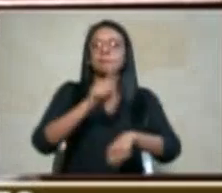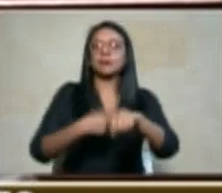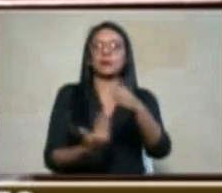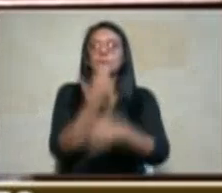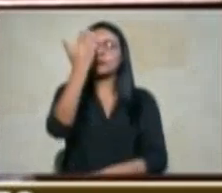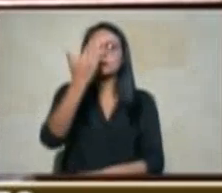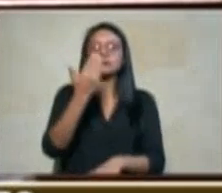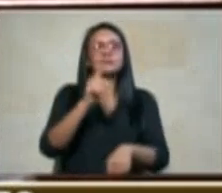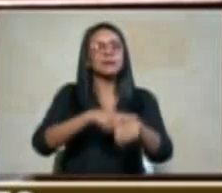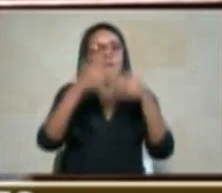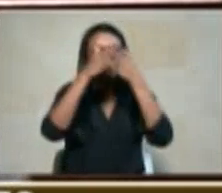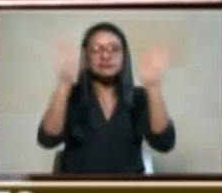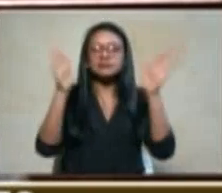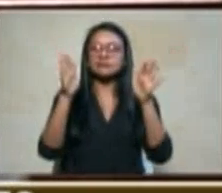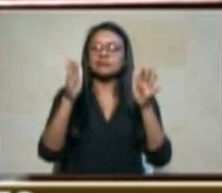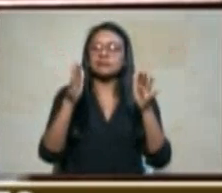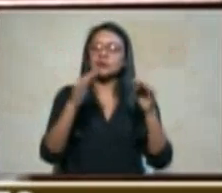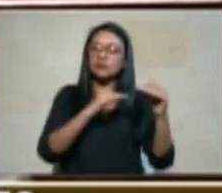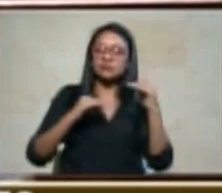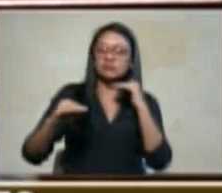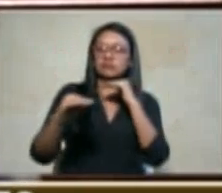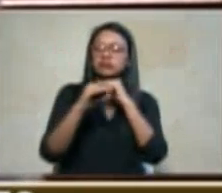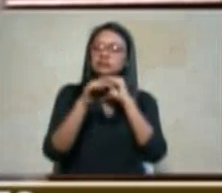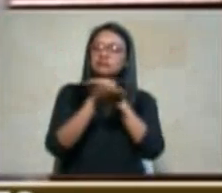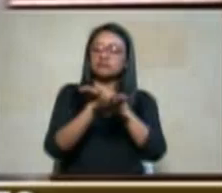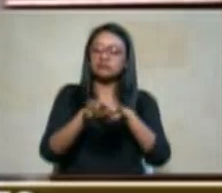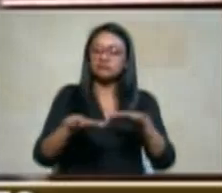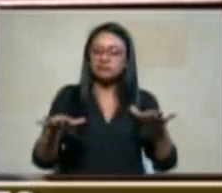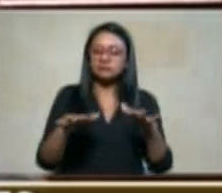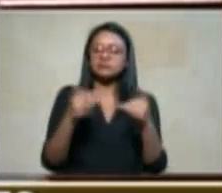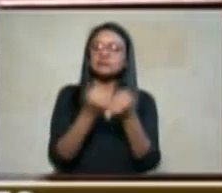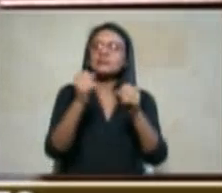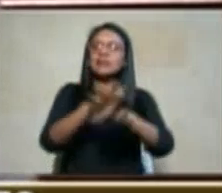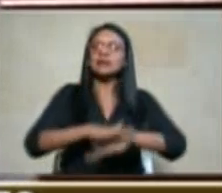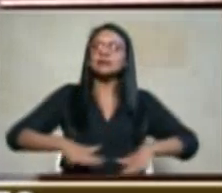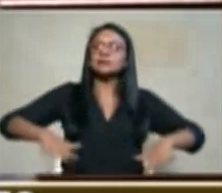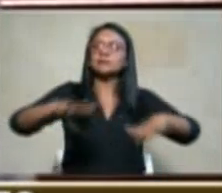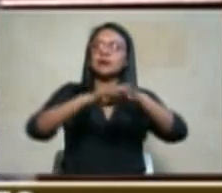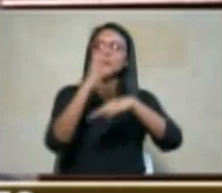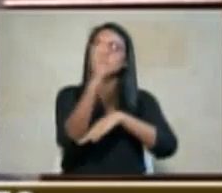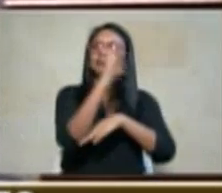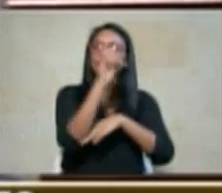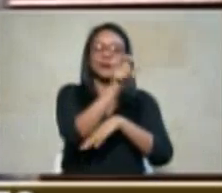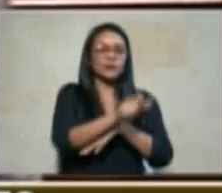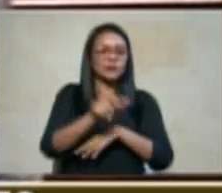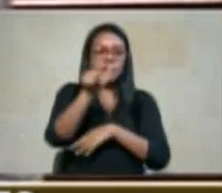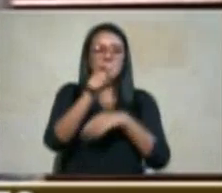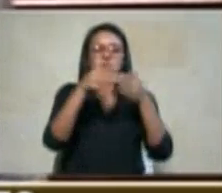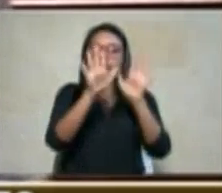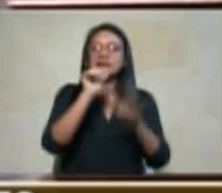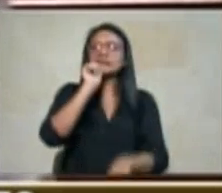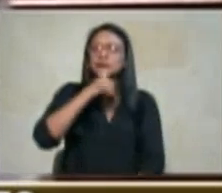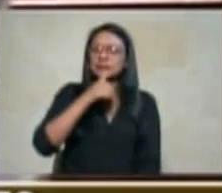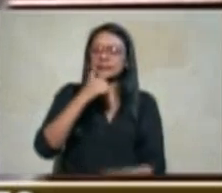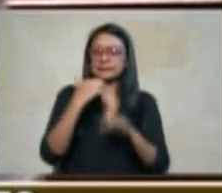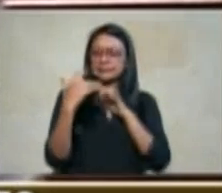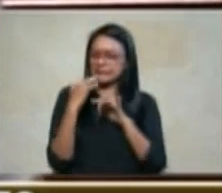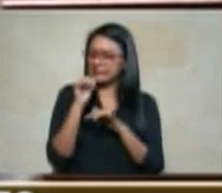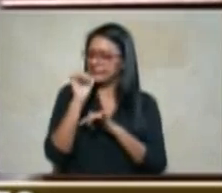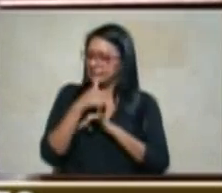donde reine la concordia, donde haya espacio para todos los colombianos y colombianas que han sufrido la